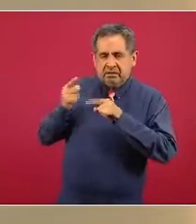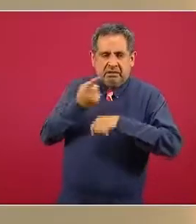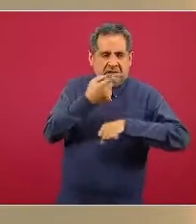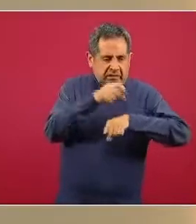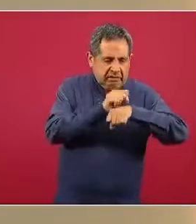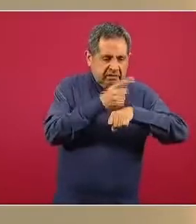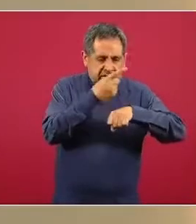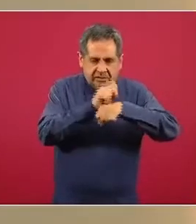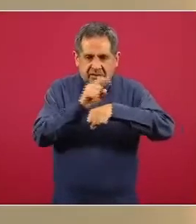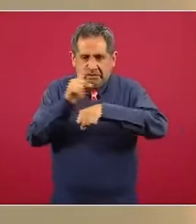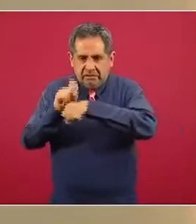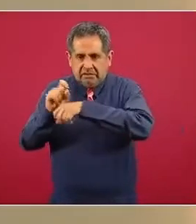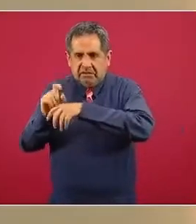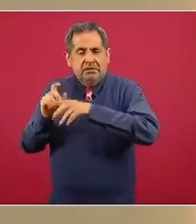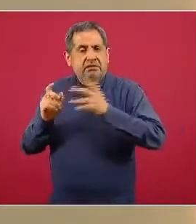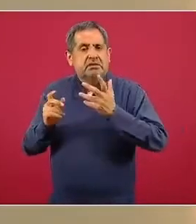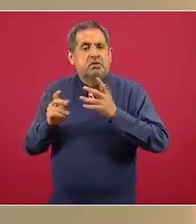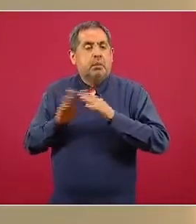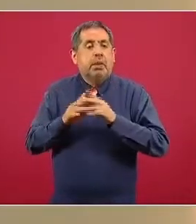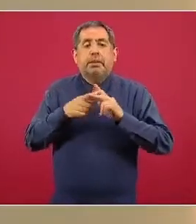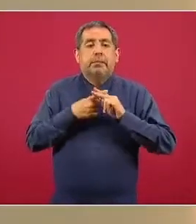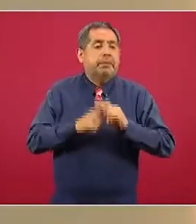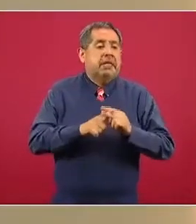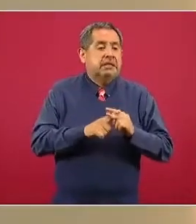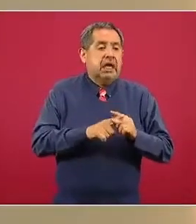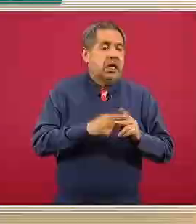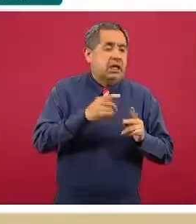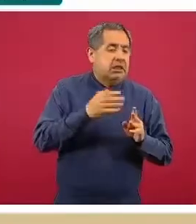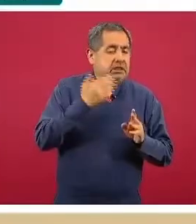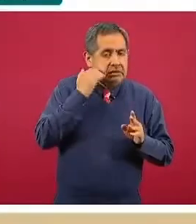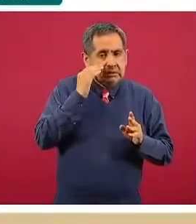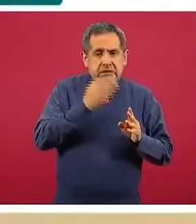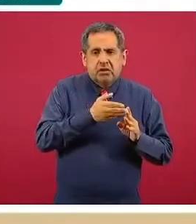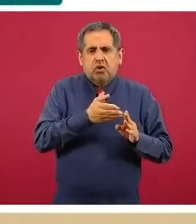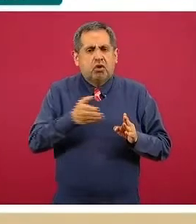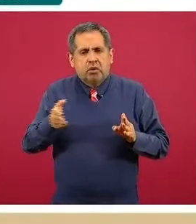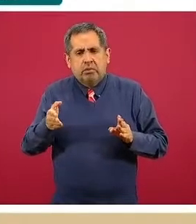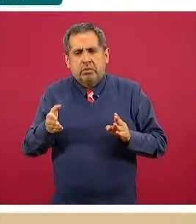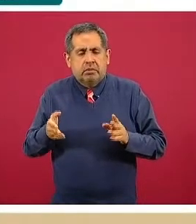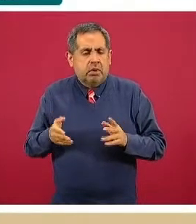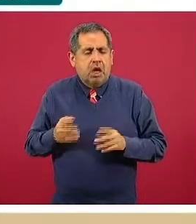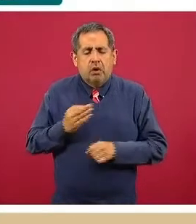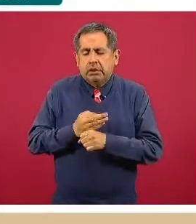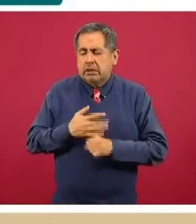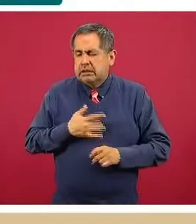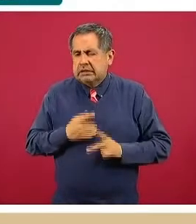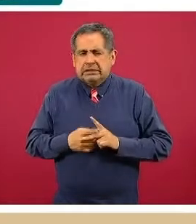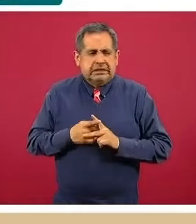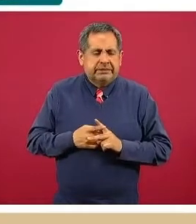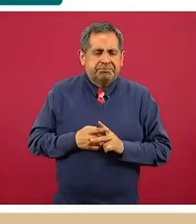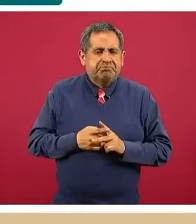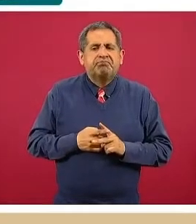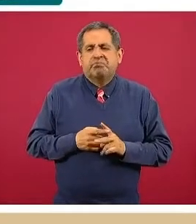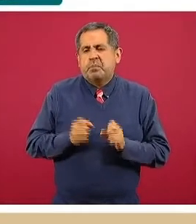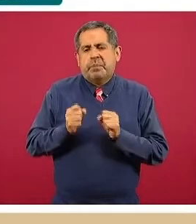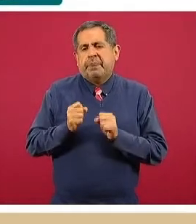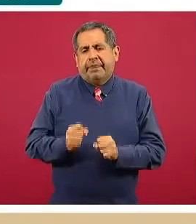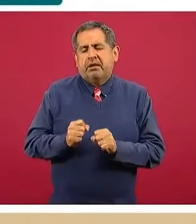semana epidemiológica y por fecha de inicio de síntomas los casos que estamos estimando de seguro son